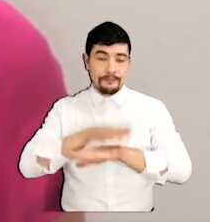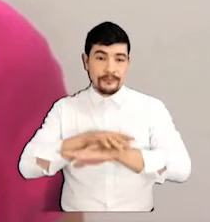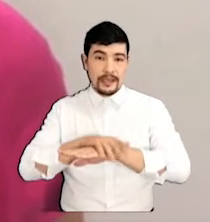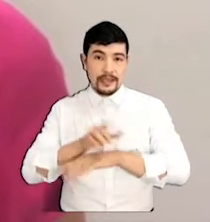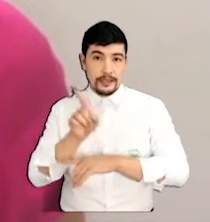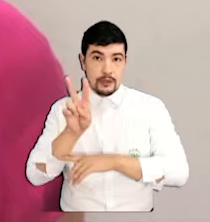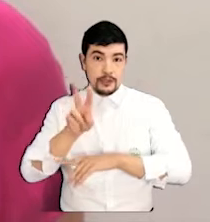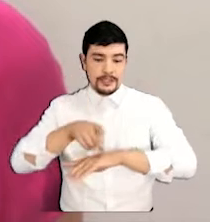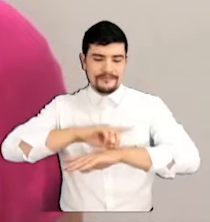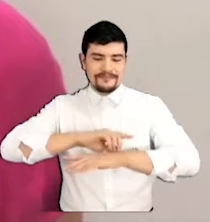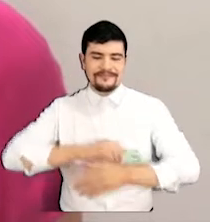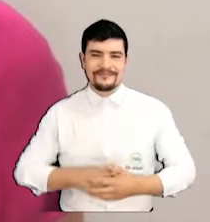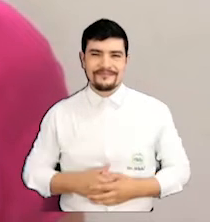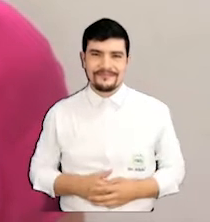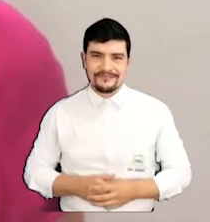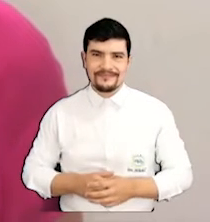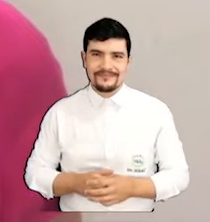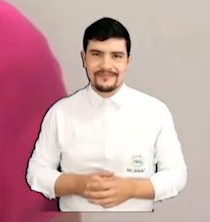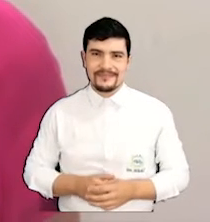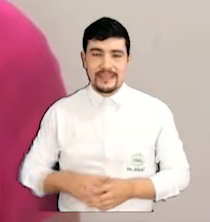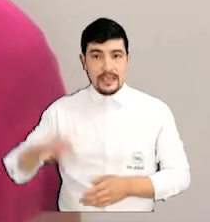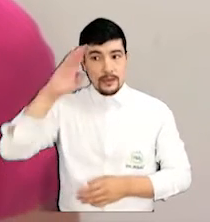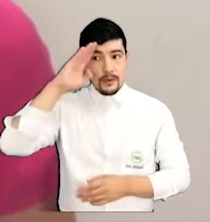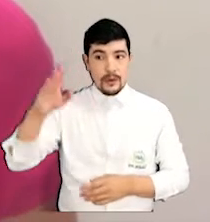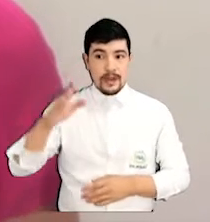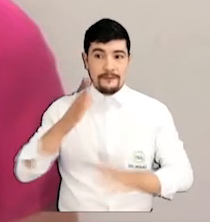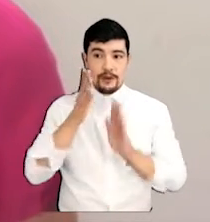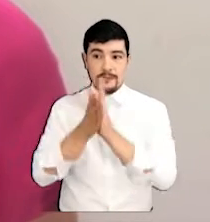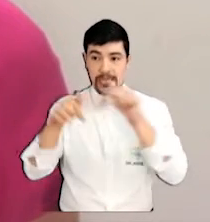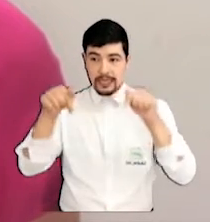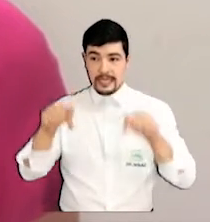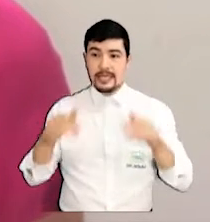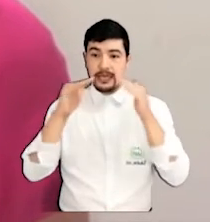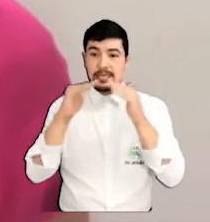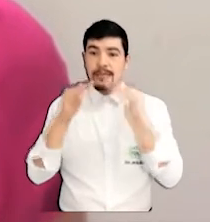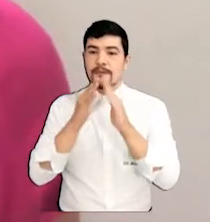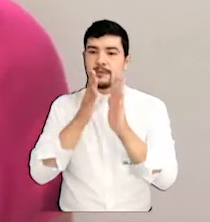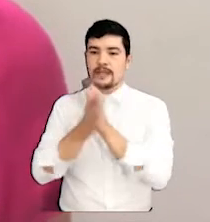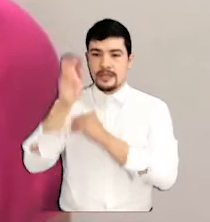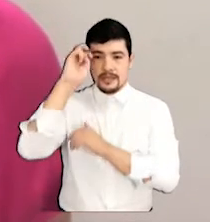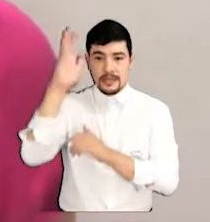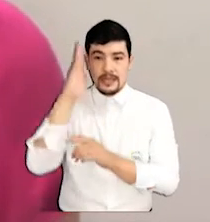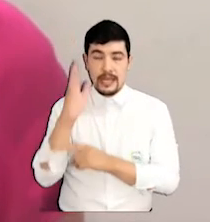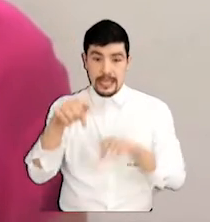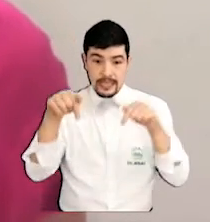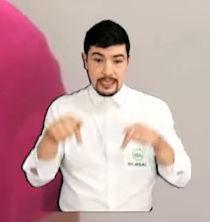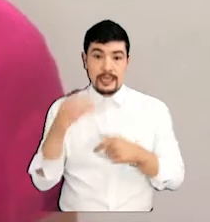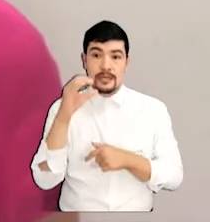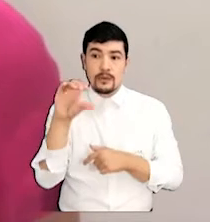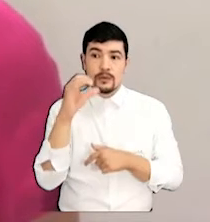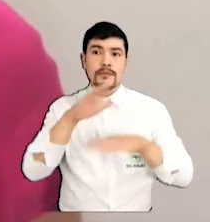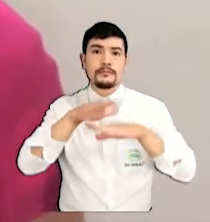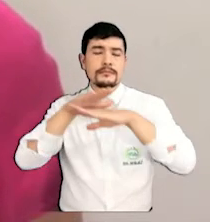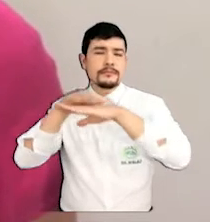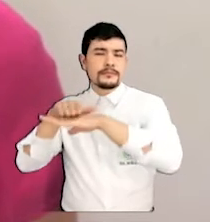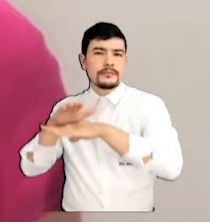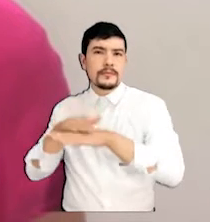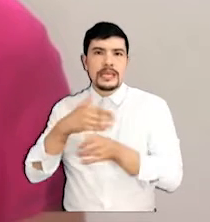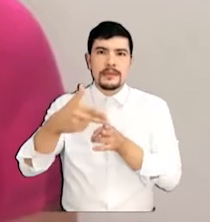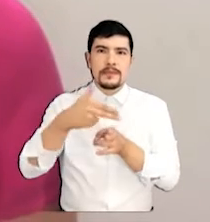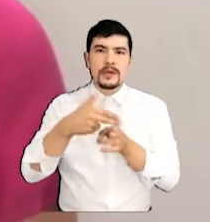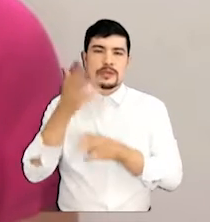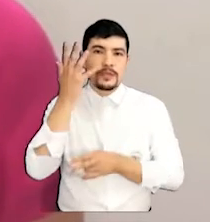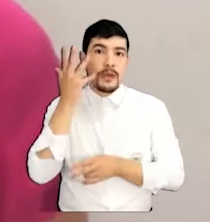próximas horas implementaría el pico y cédula para que muchas personas puedan salir de sus casas a abastecerse de productos de la canasta